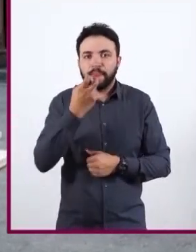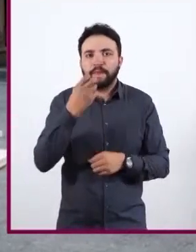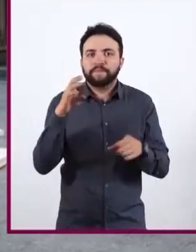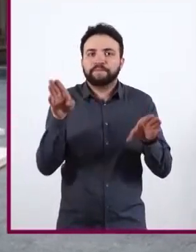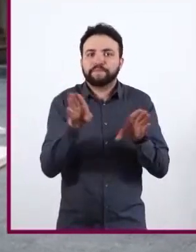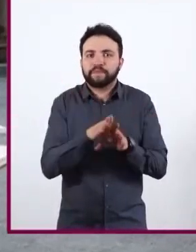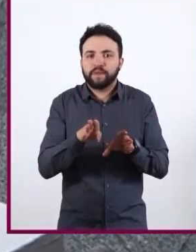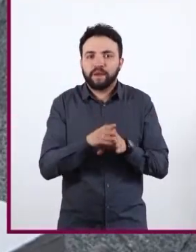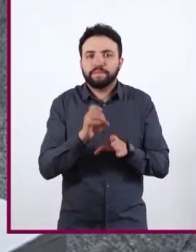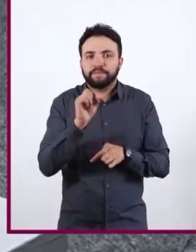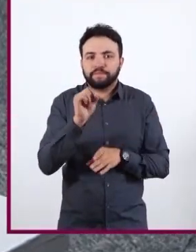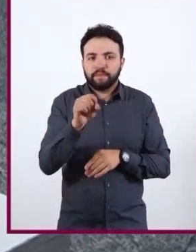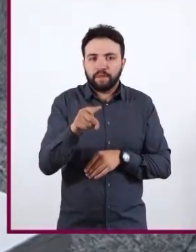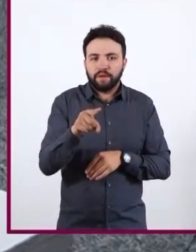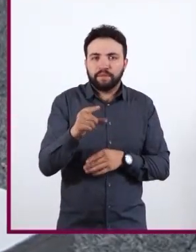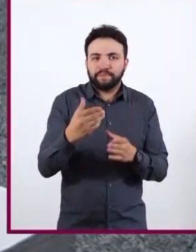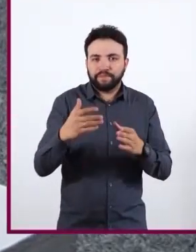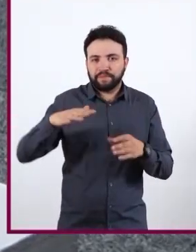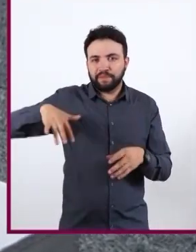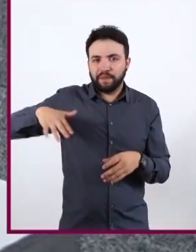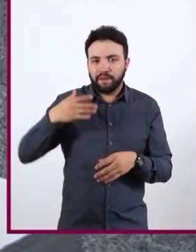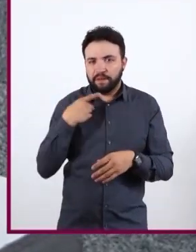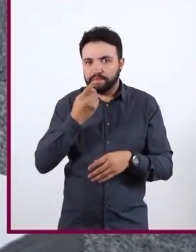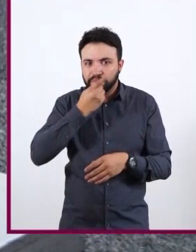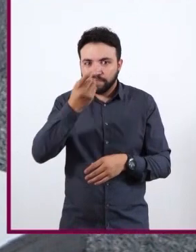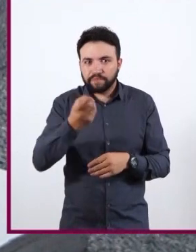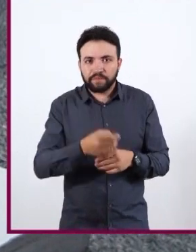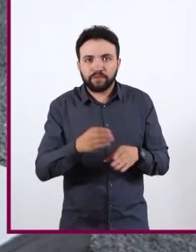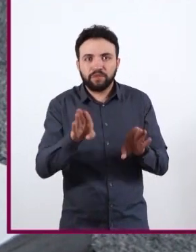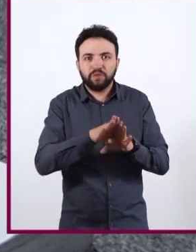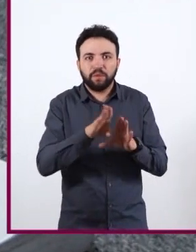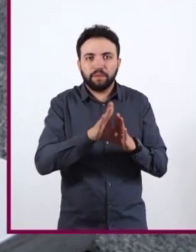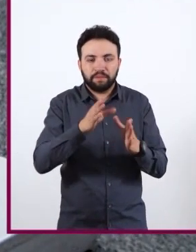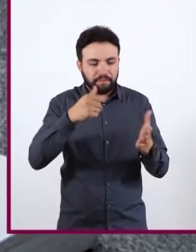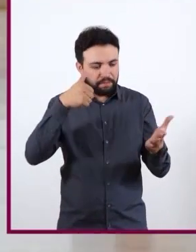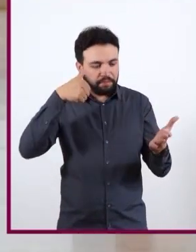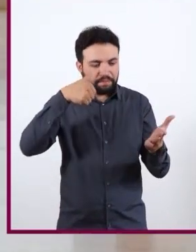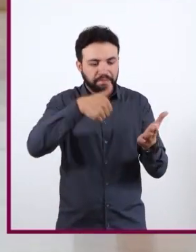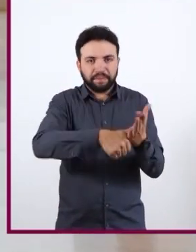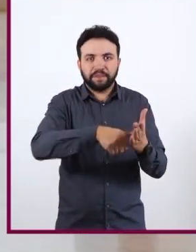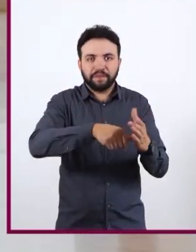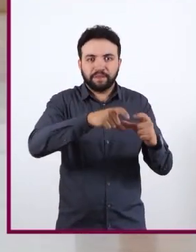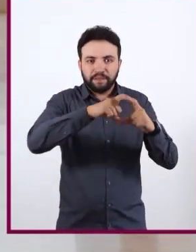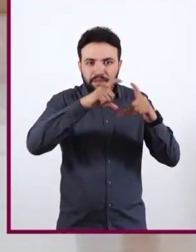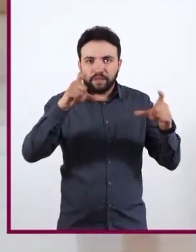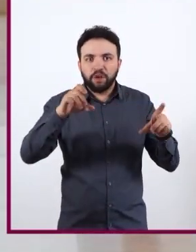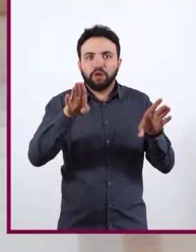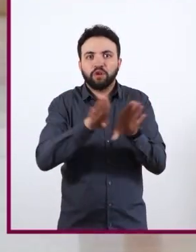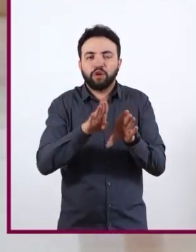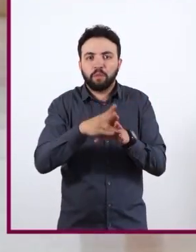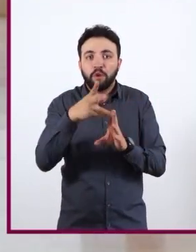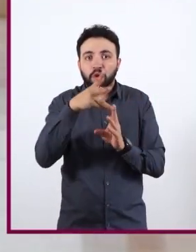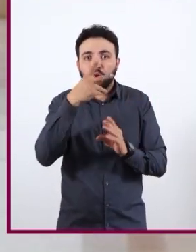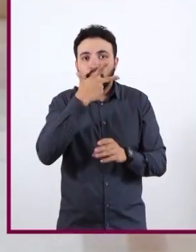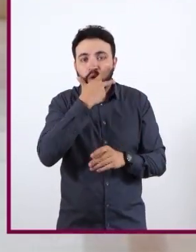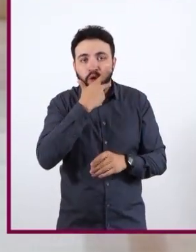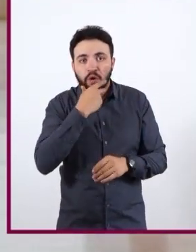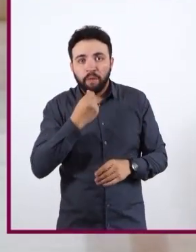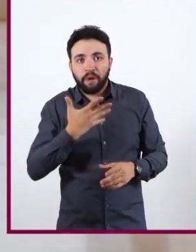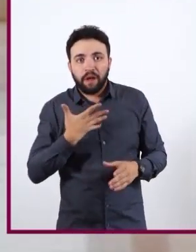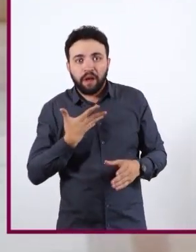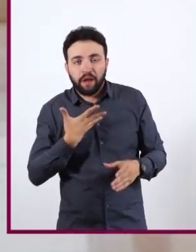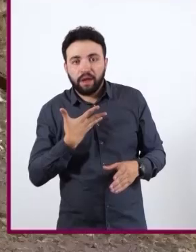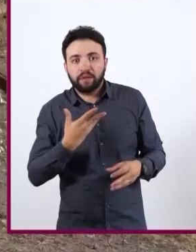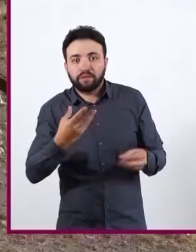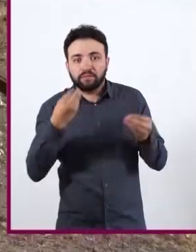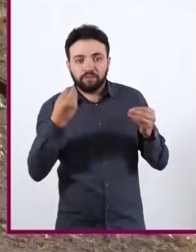que planteaba antes, la huella geológica, es decir, cómo el hombre ha impactado